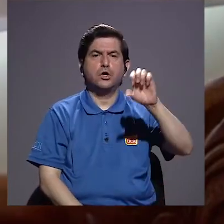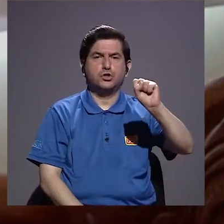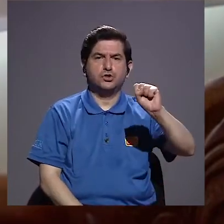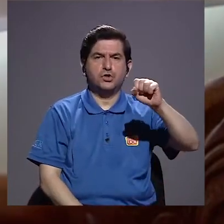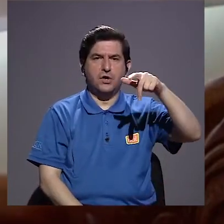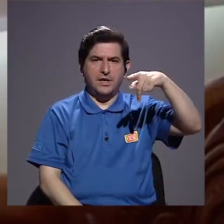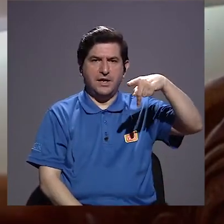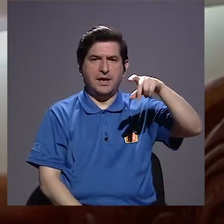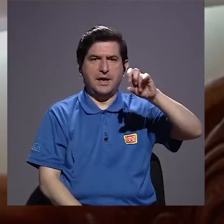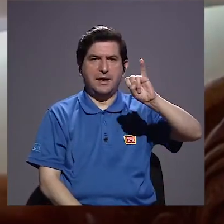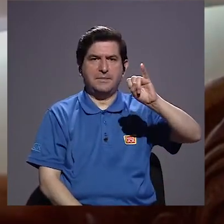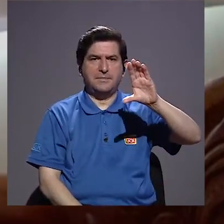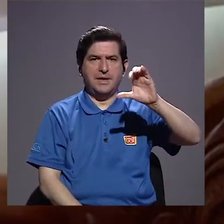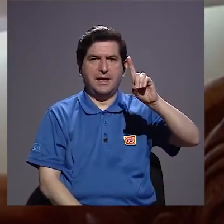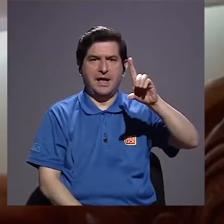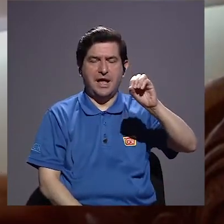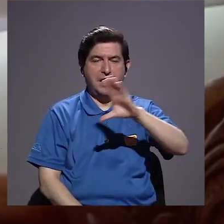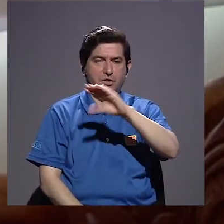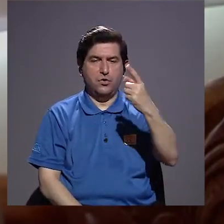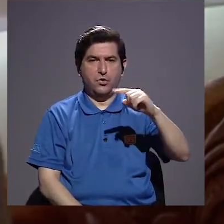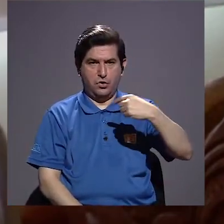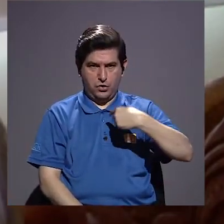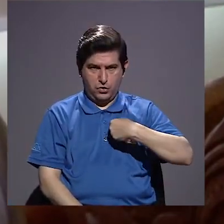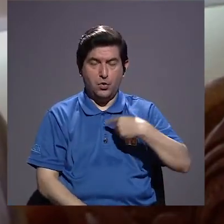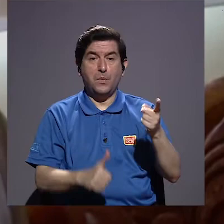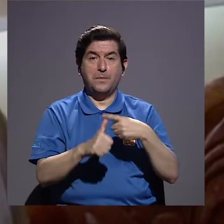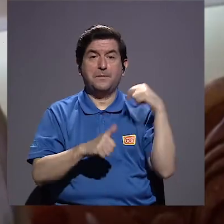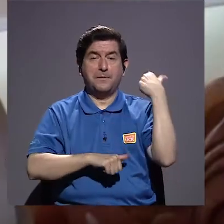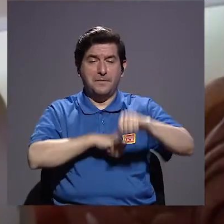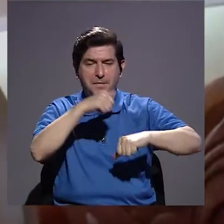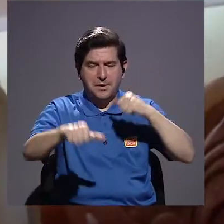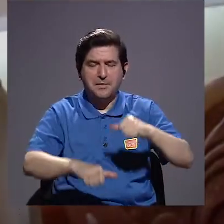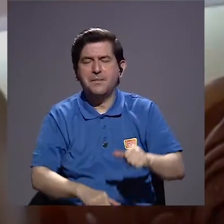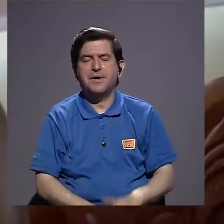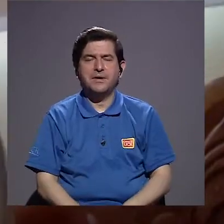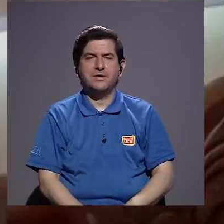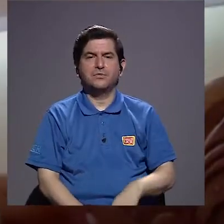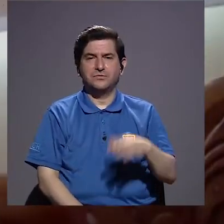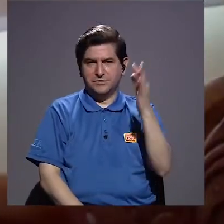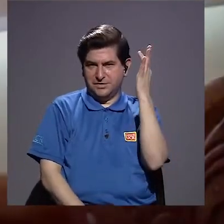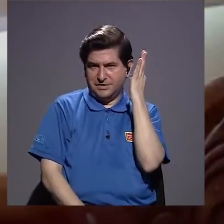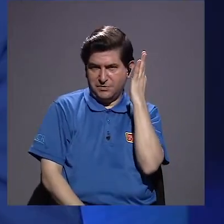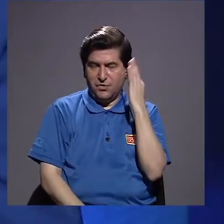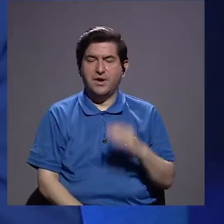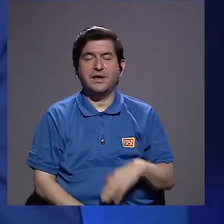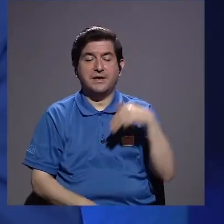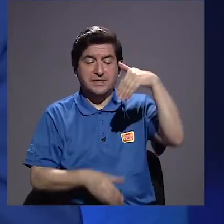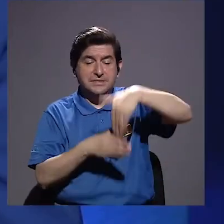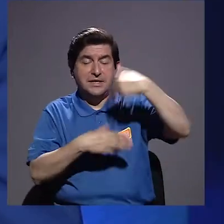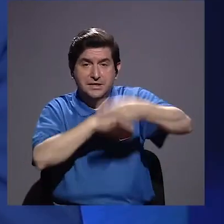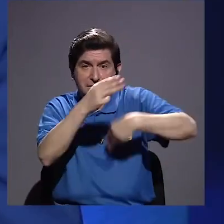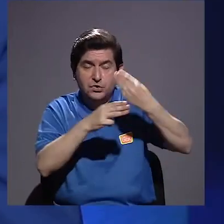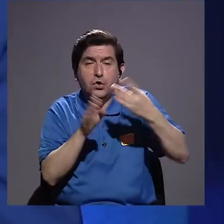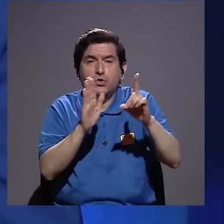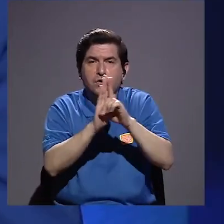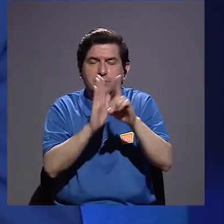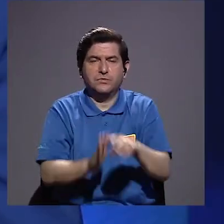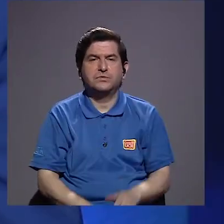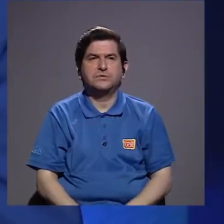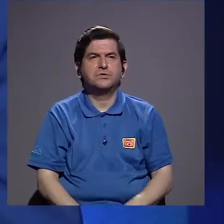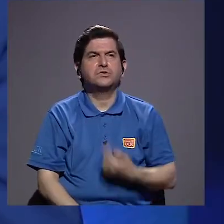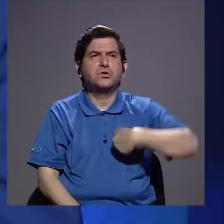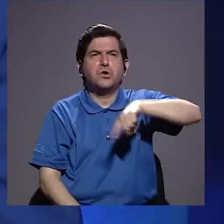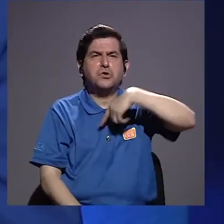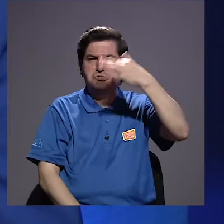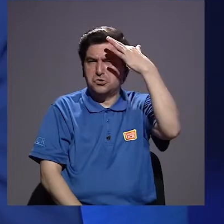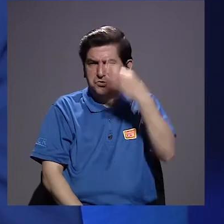Sonia Picado y yo, era la primer lucha feminista en el mundo del derecho. Nosotros considerábamos que la